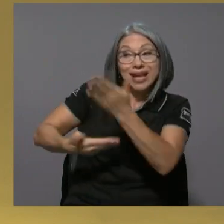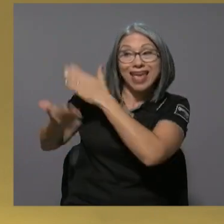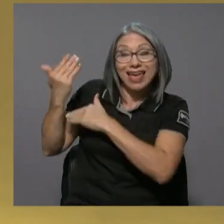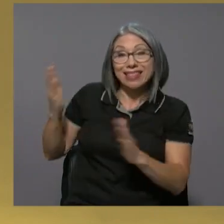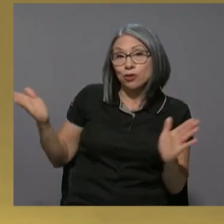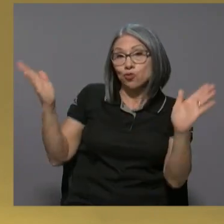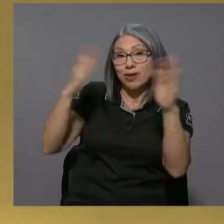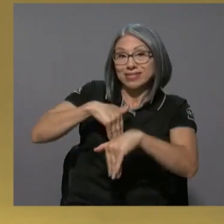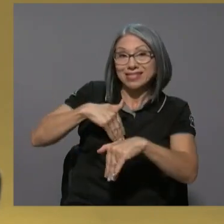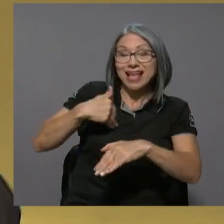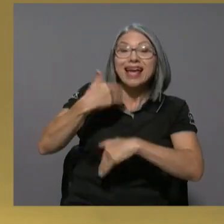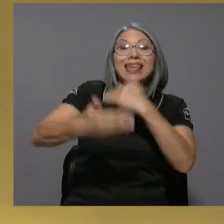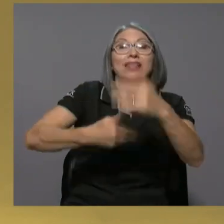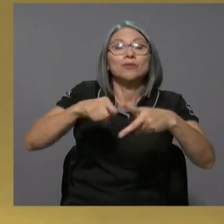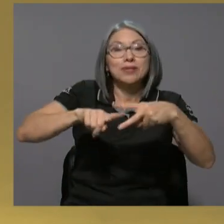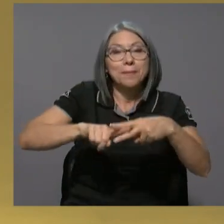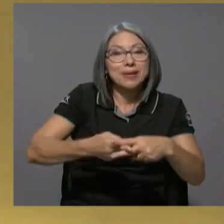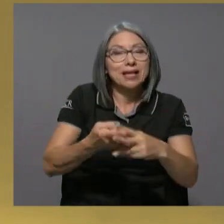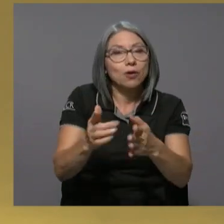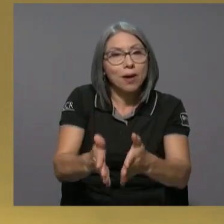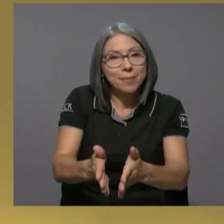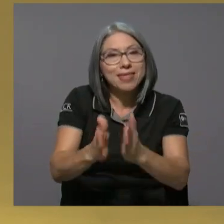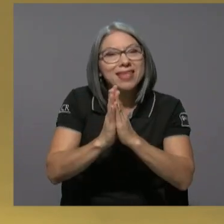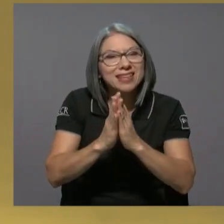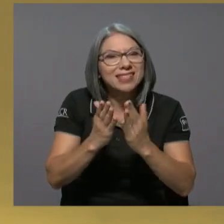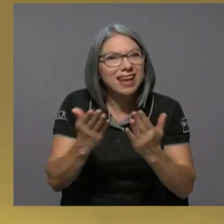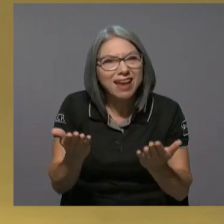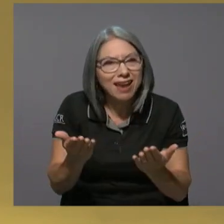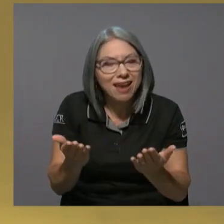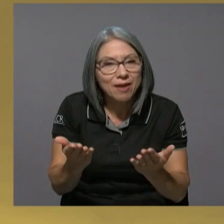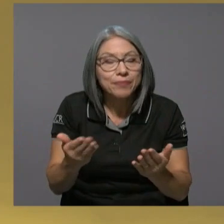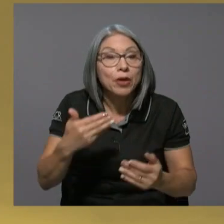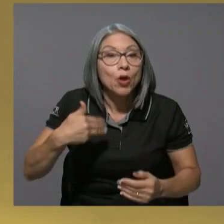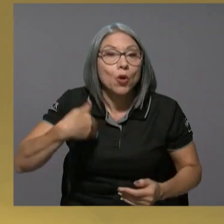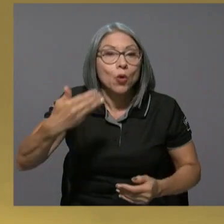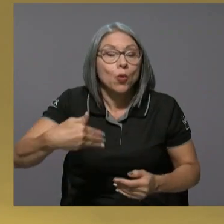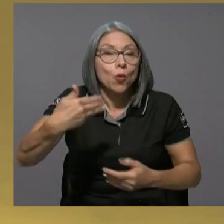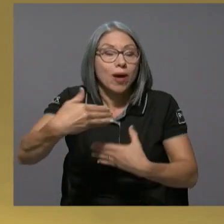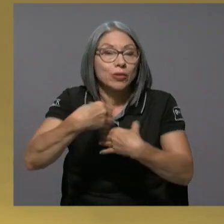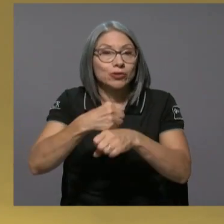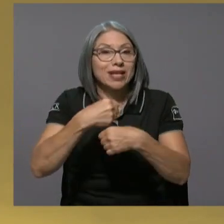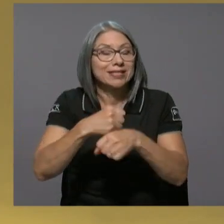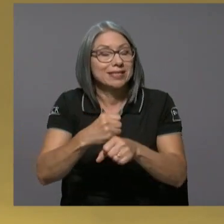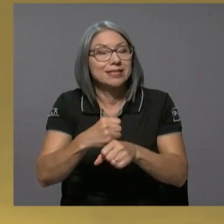pedirse era que cuando se hacía un